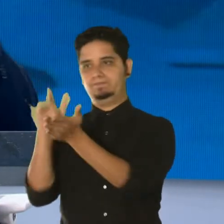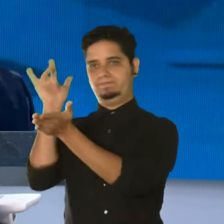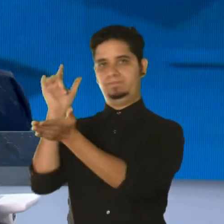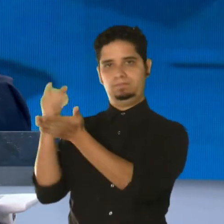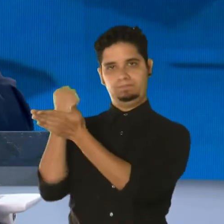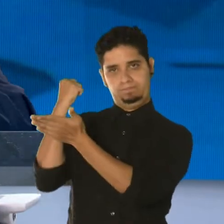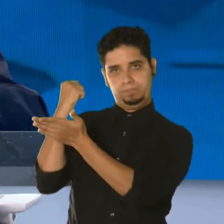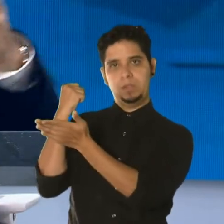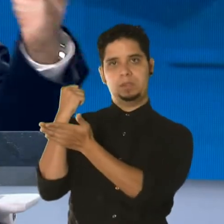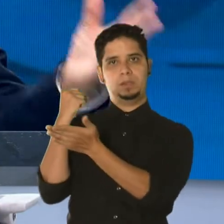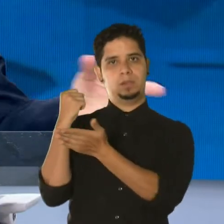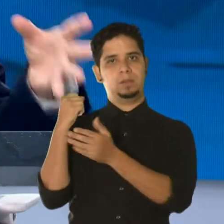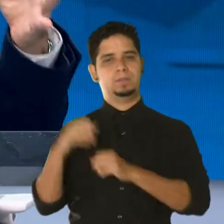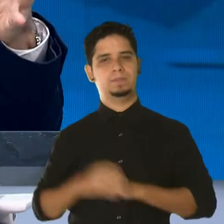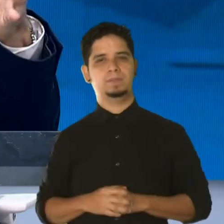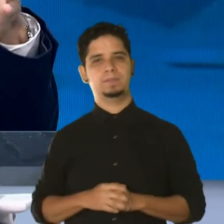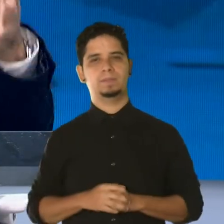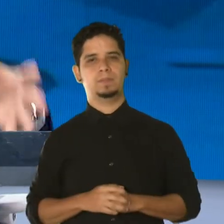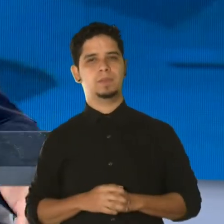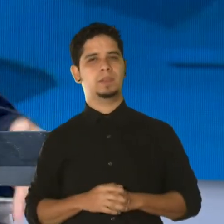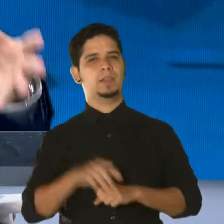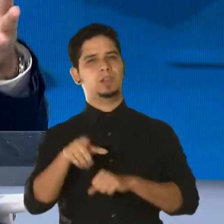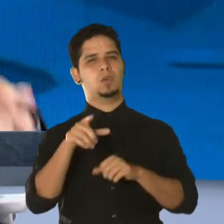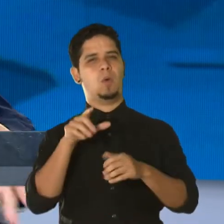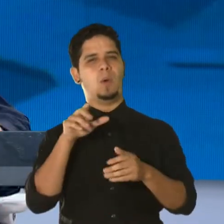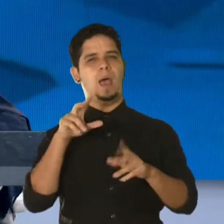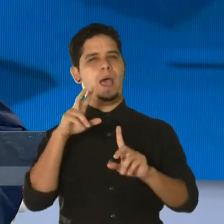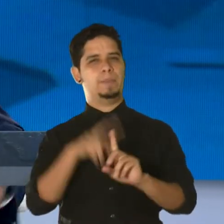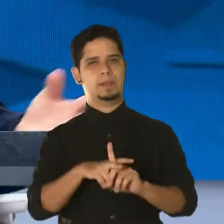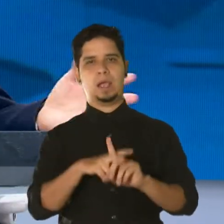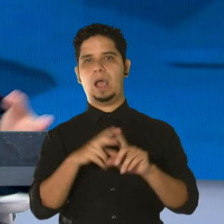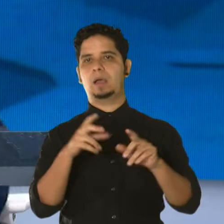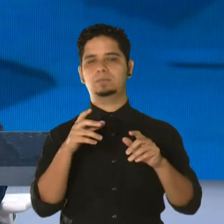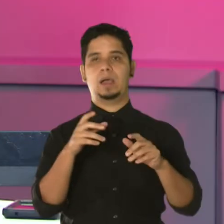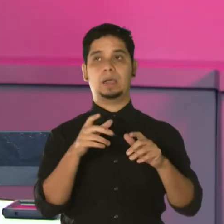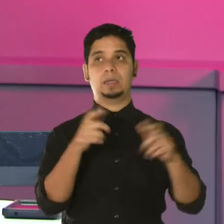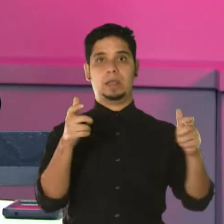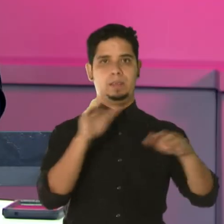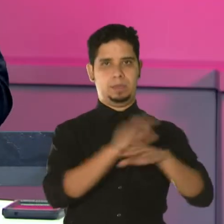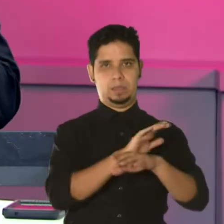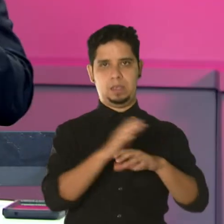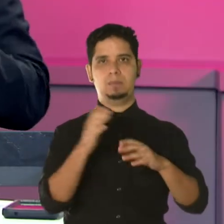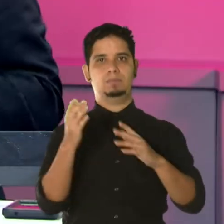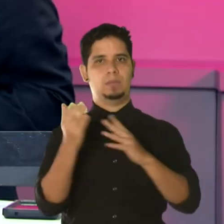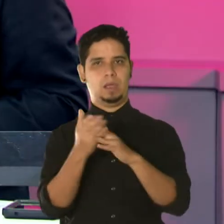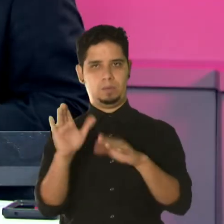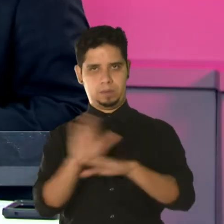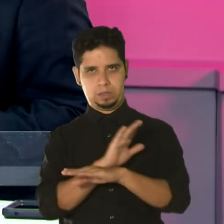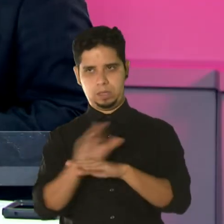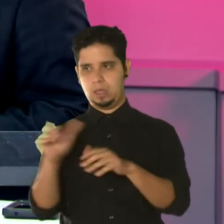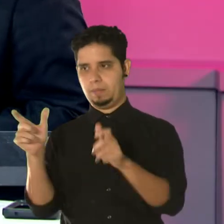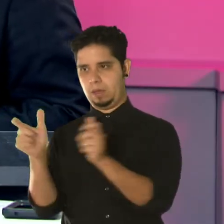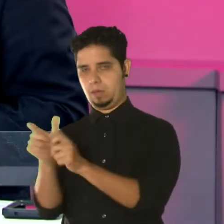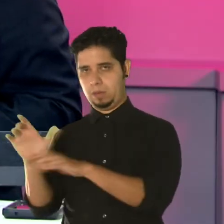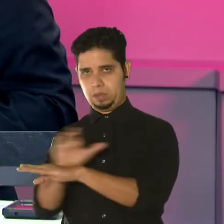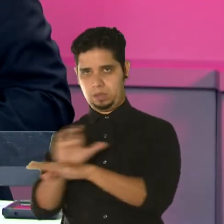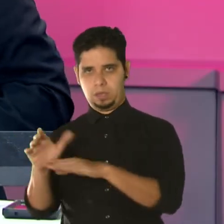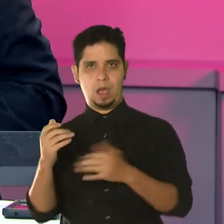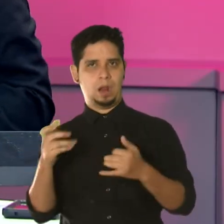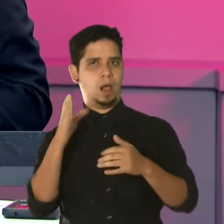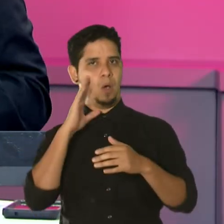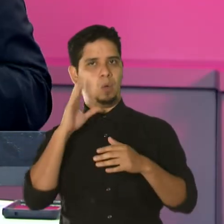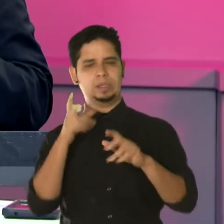aplica no solamente a multinacional, también aplica a la empresa pequeña y mediana. Voy a dar aquí un salto, porque ya nos indican que nos queda poco